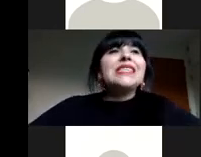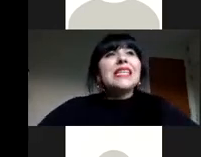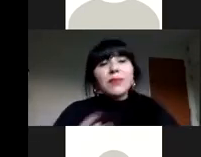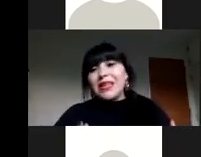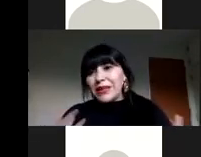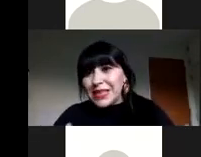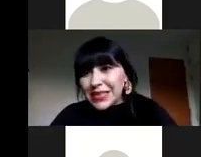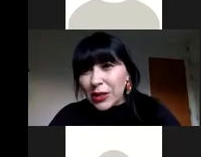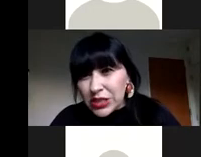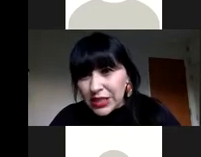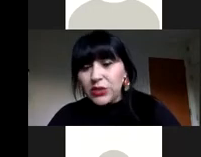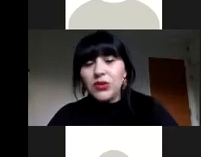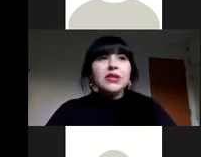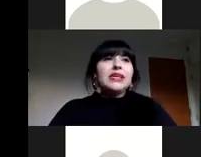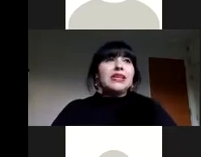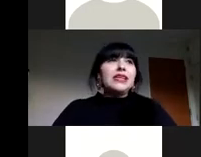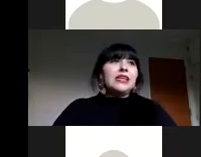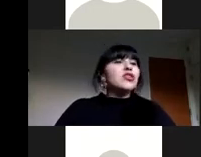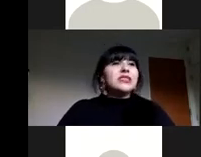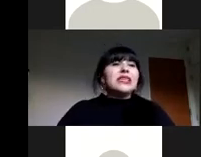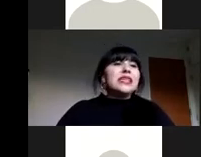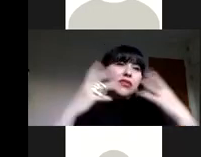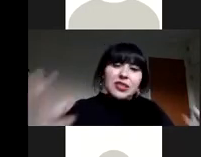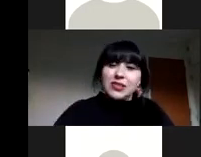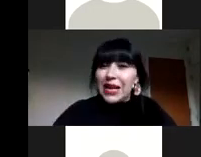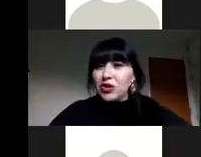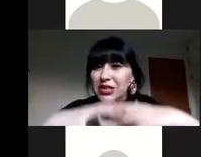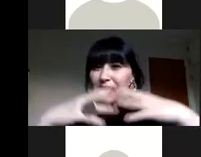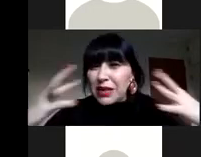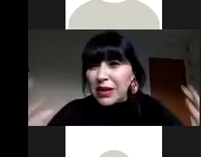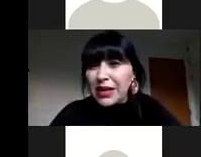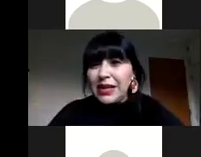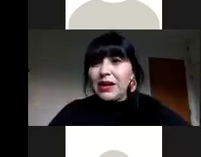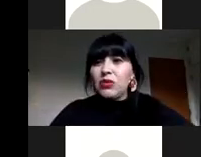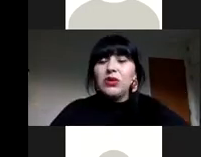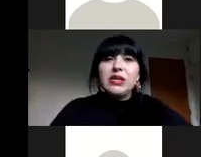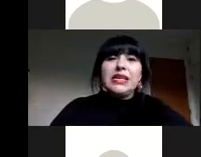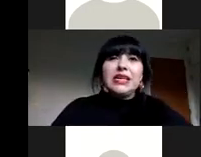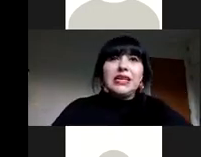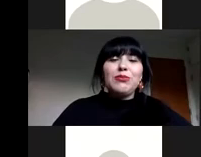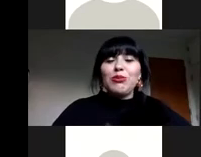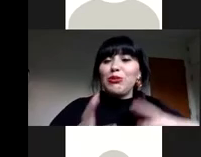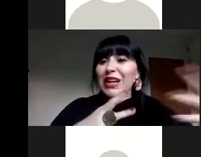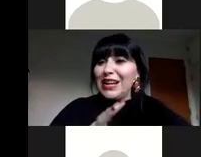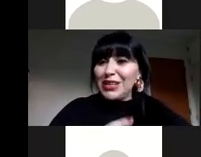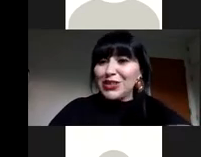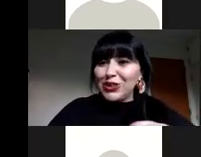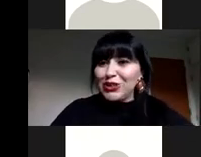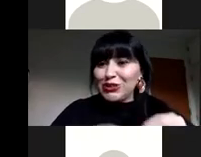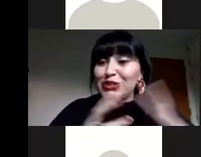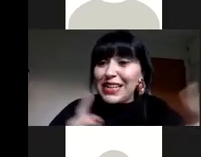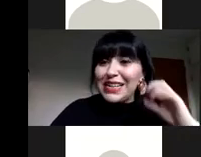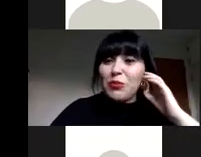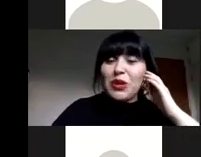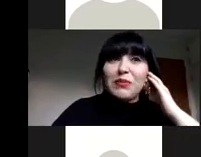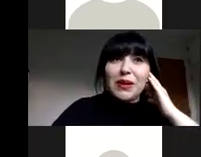en esta etapa, además, en la que están los chiquillos, donde se quieren diferenciar, donde están además aislados, por un aislamiento